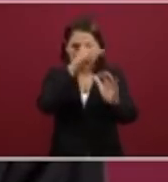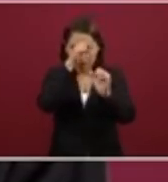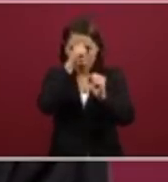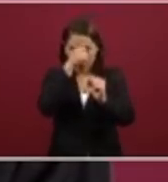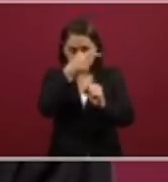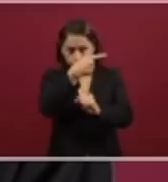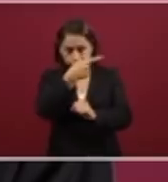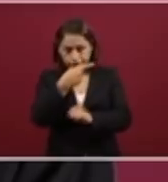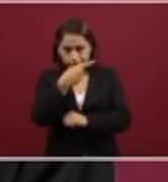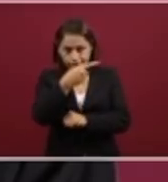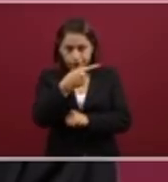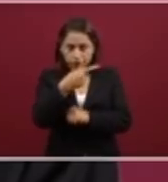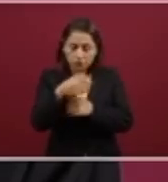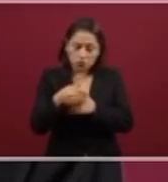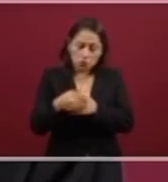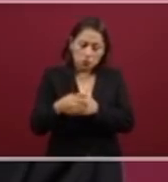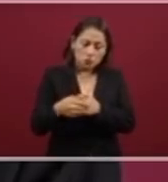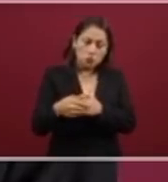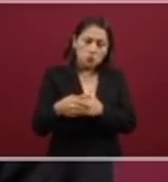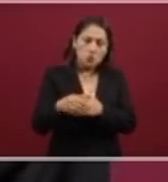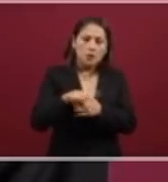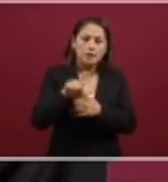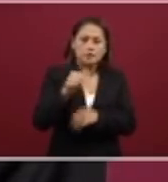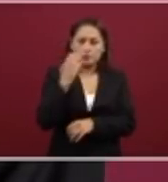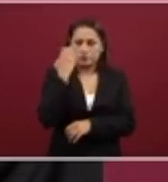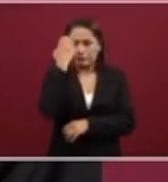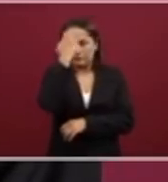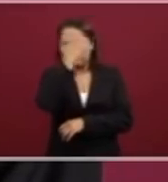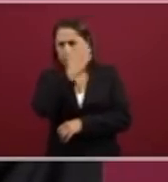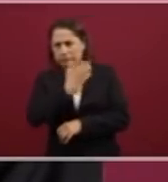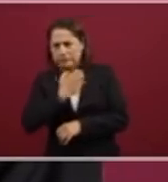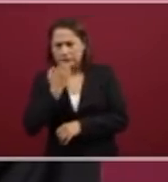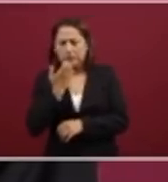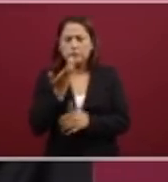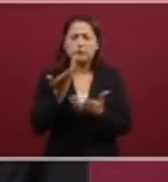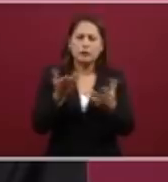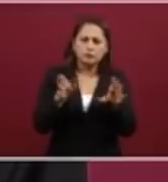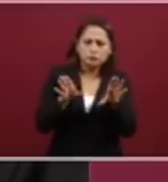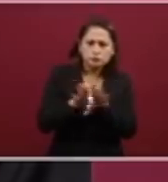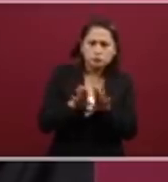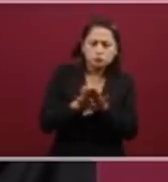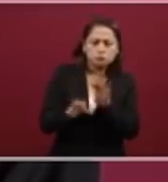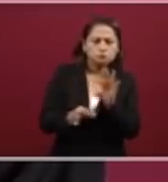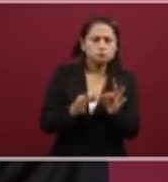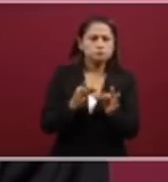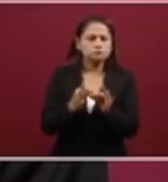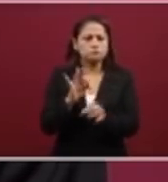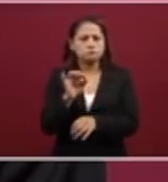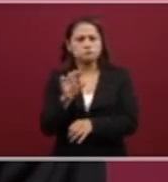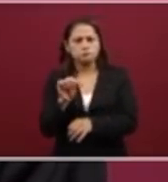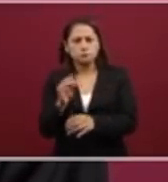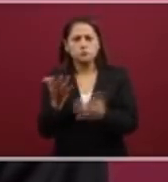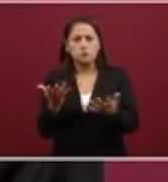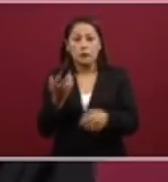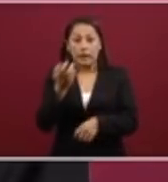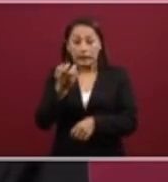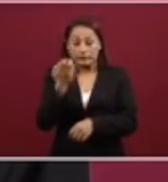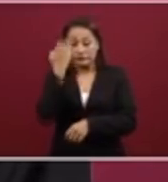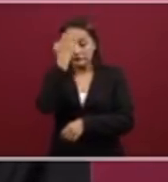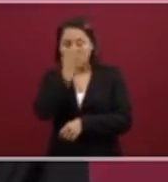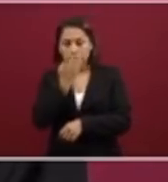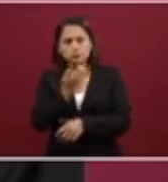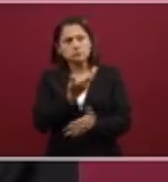Eso podríamos hacerlo de manera conjunta. Hay un